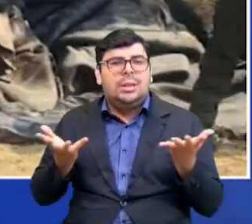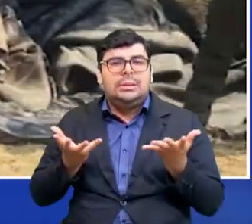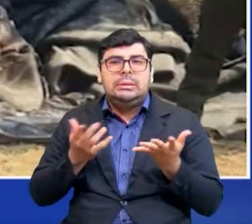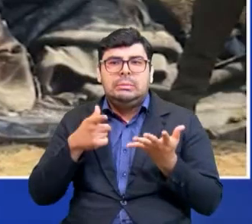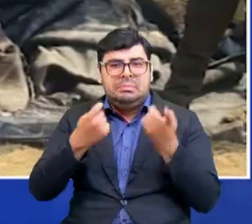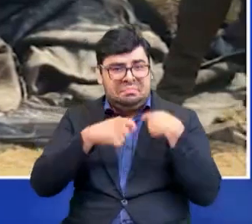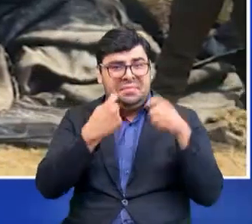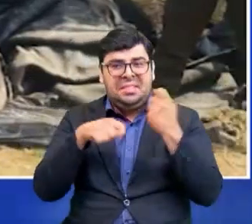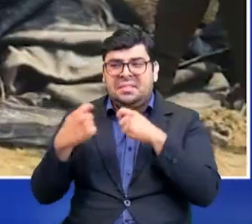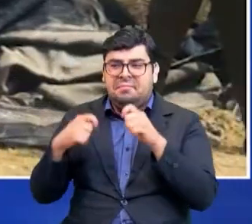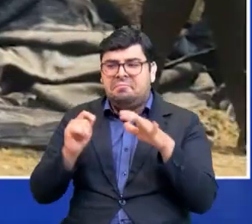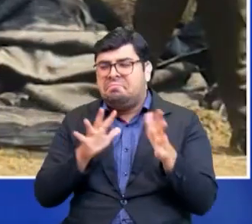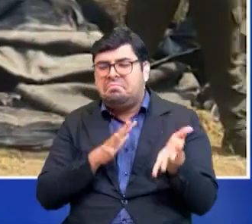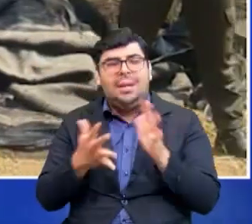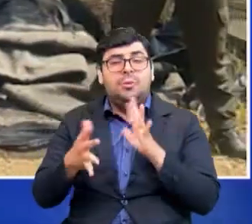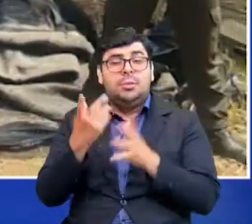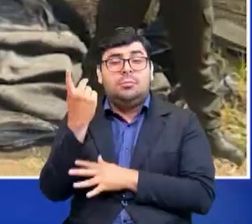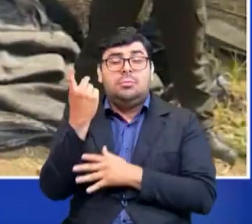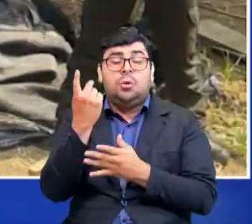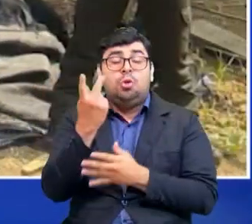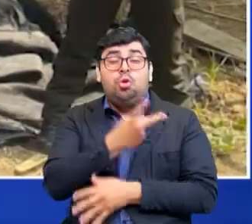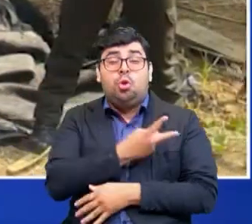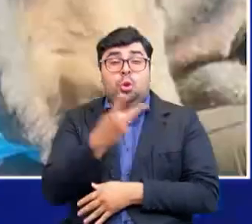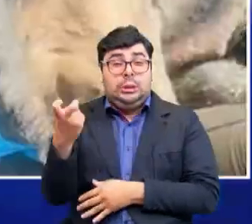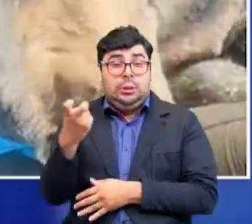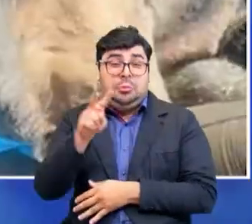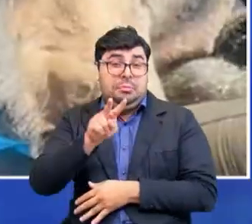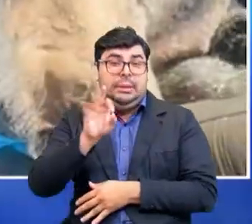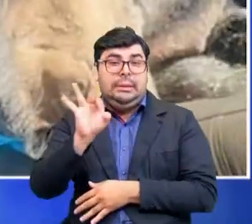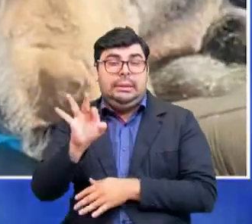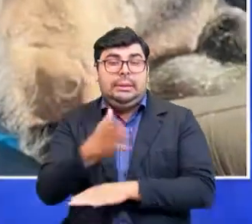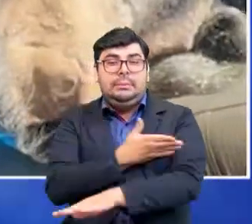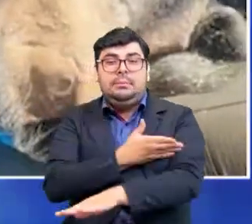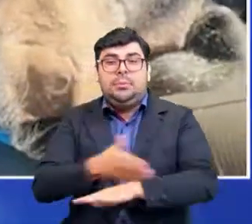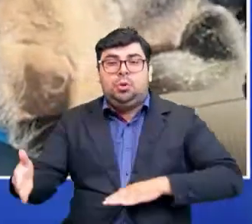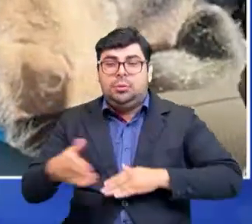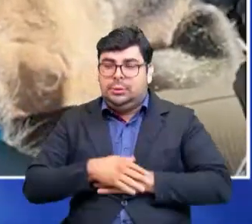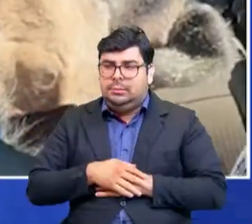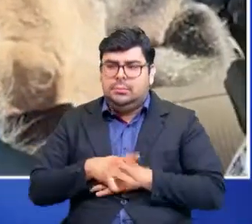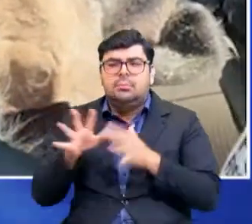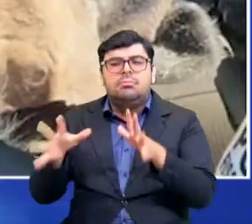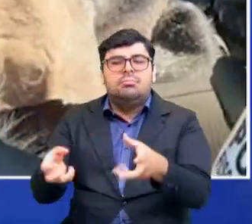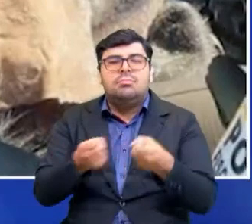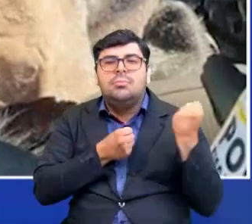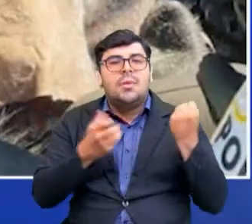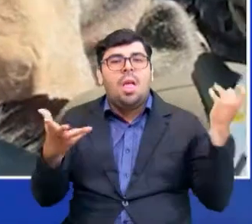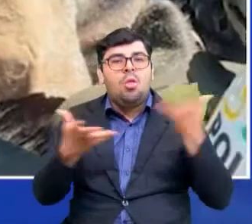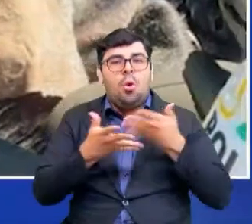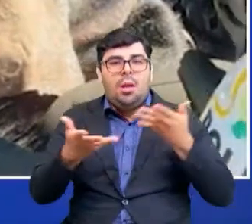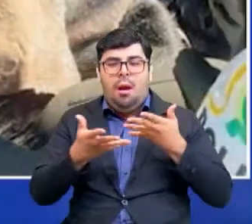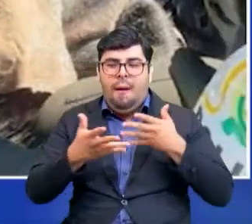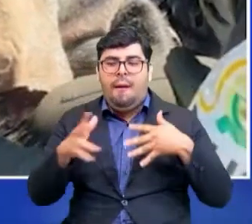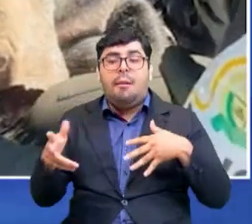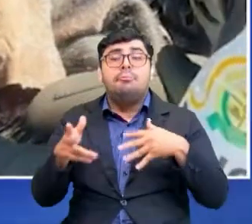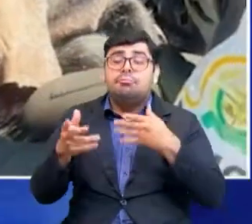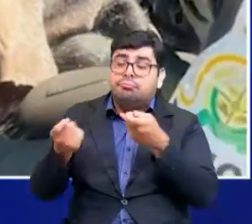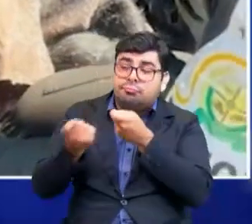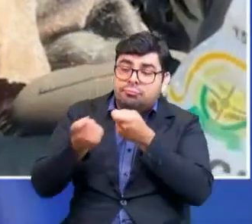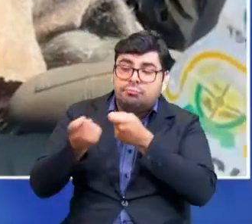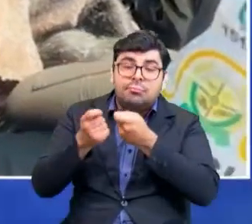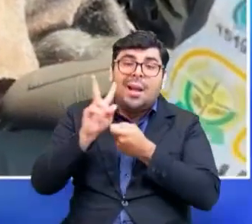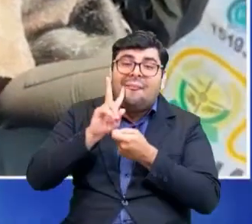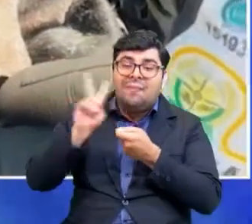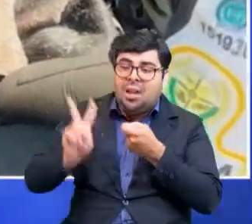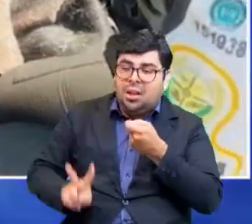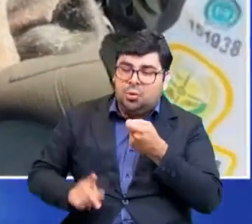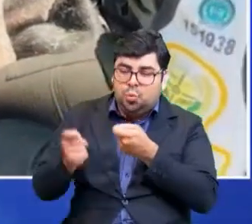en más de 223 millones y fue incautada en uno de los pasos irregulares que conectan al vecino país